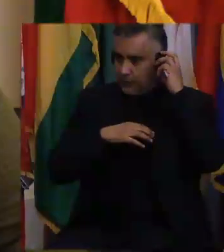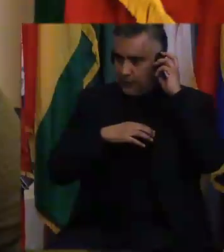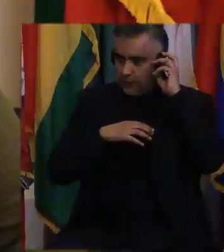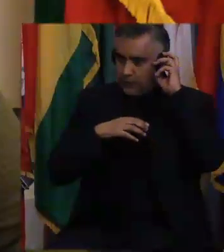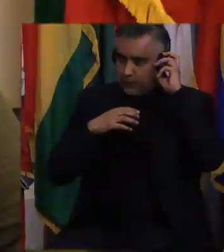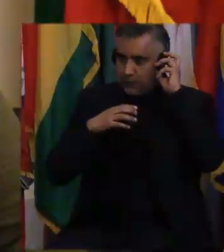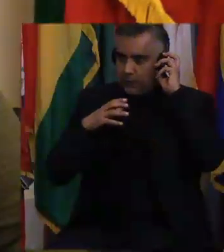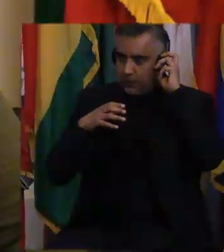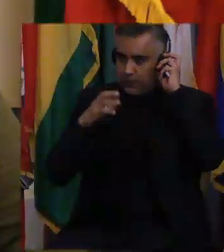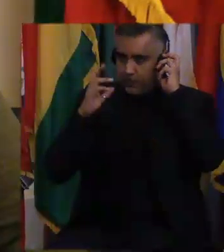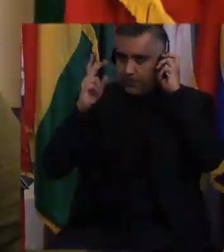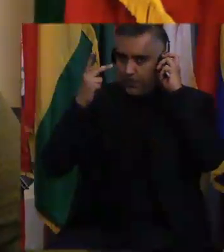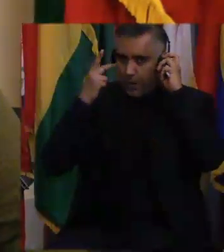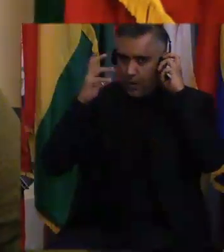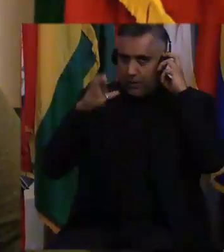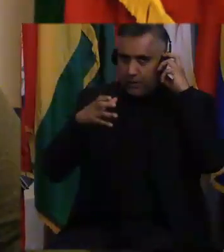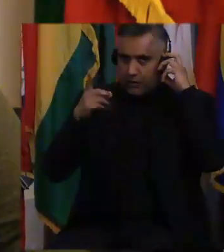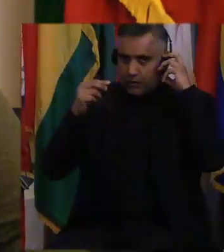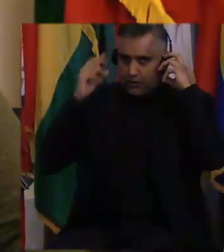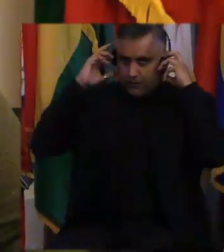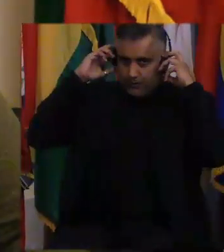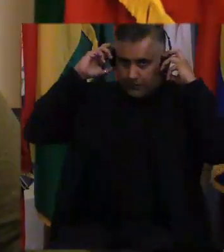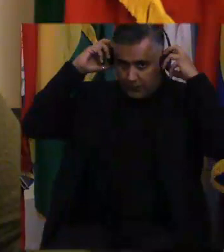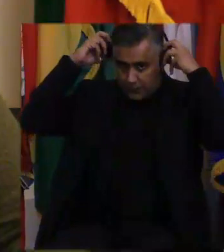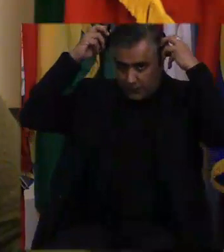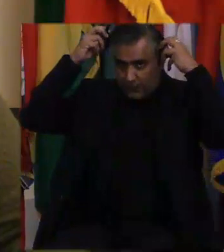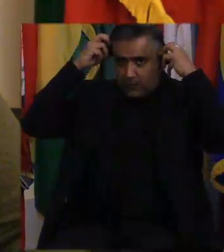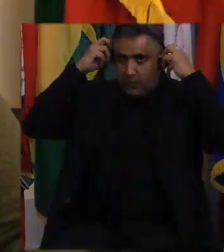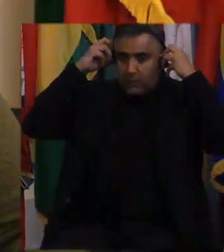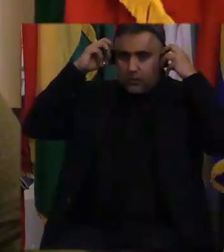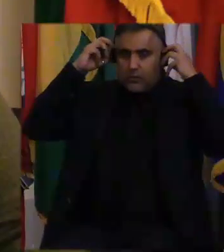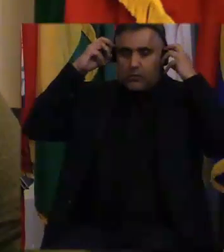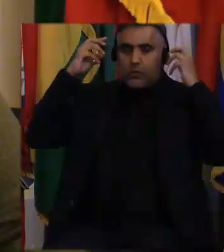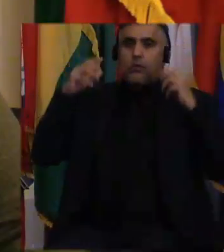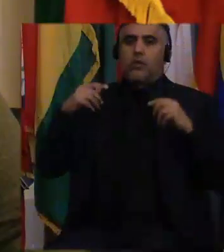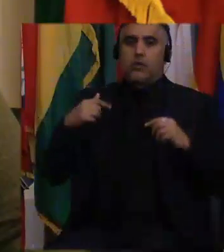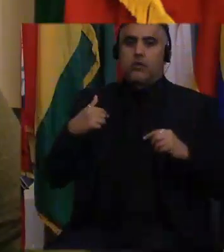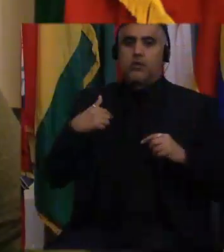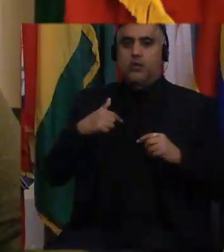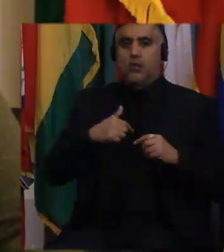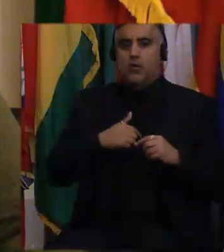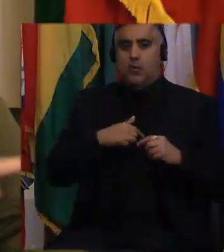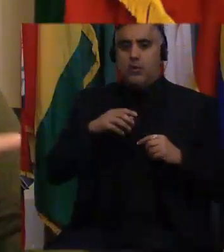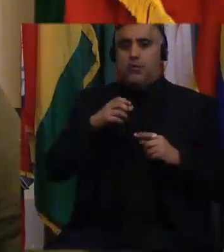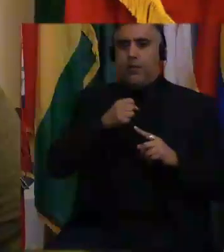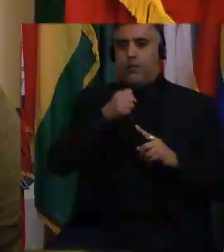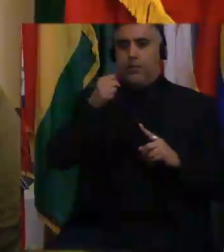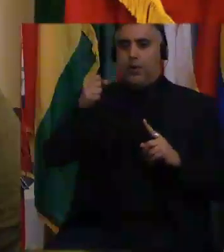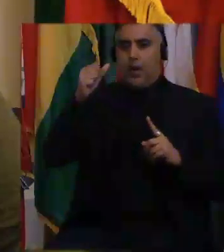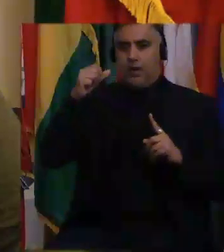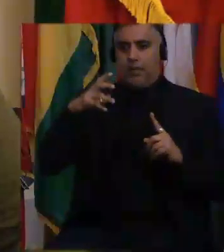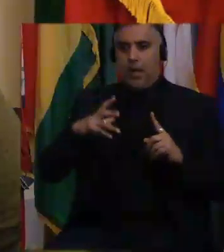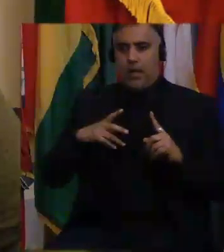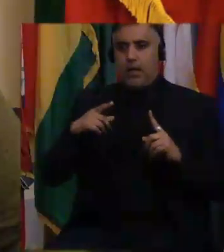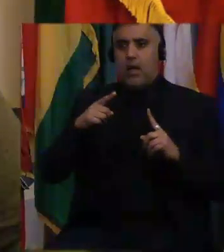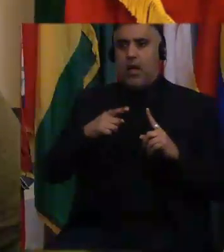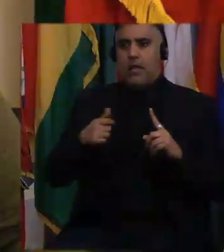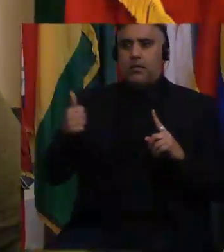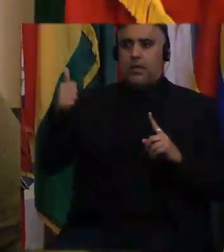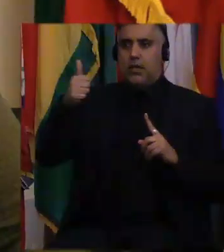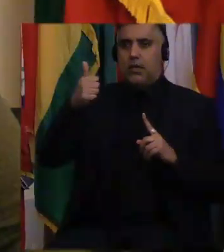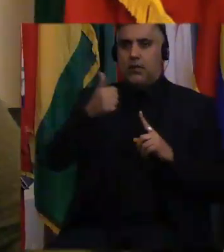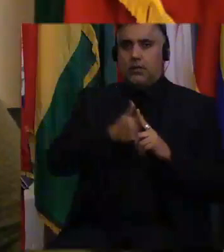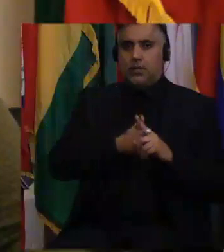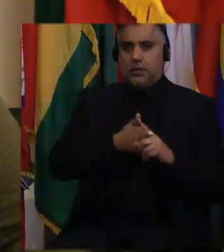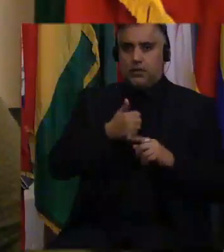es poner encabezando en cada provincia un hombre. O sea, cumplen con la paridad, pero no con la paridad